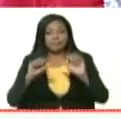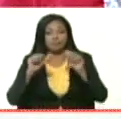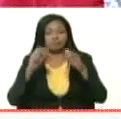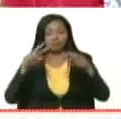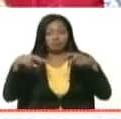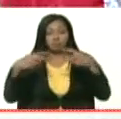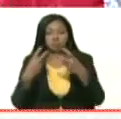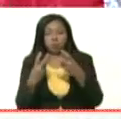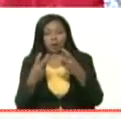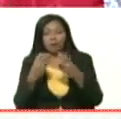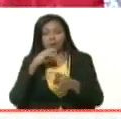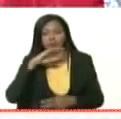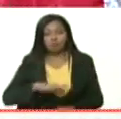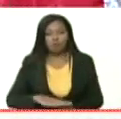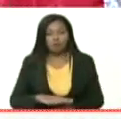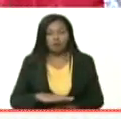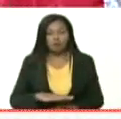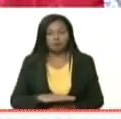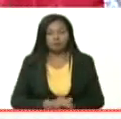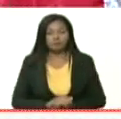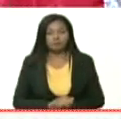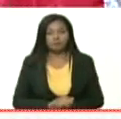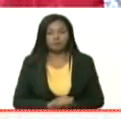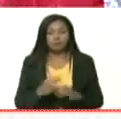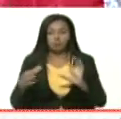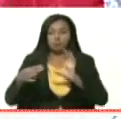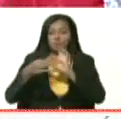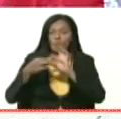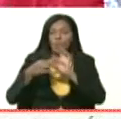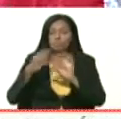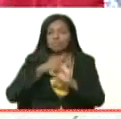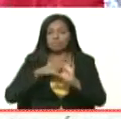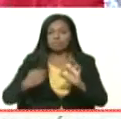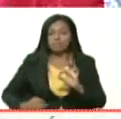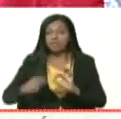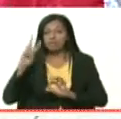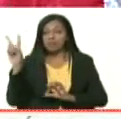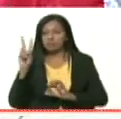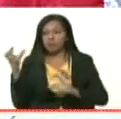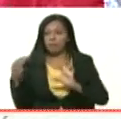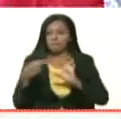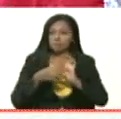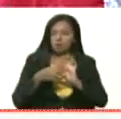nueva historia de la relación entre China y Venezuela.